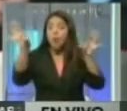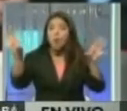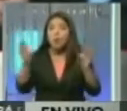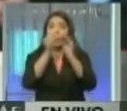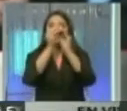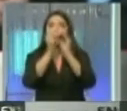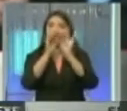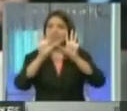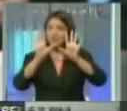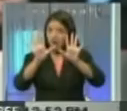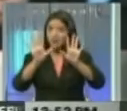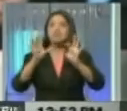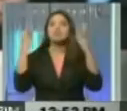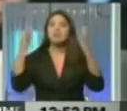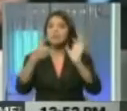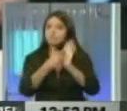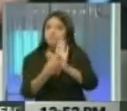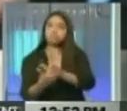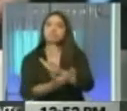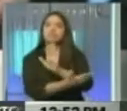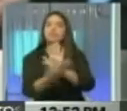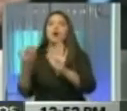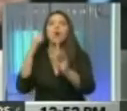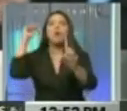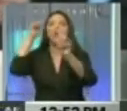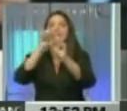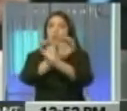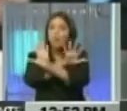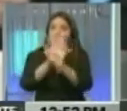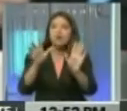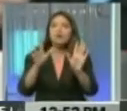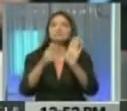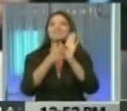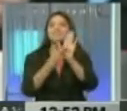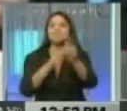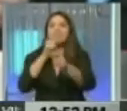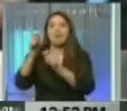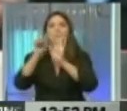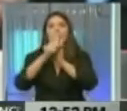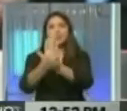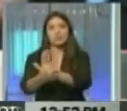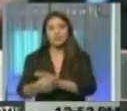que realmente responden al propósito de la exposición.